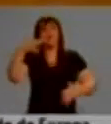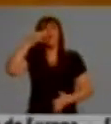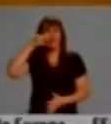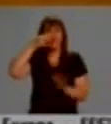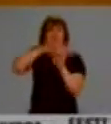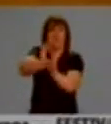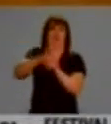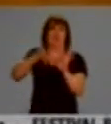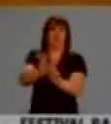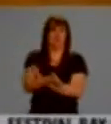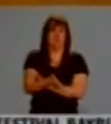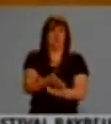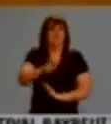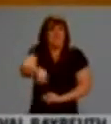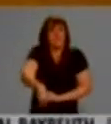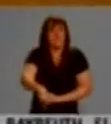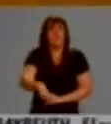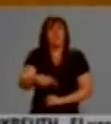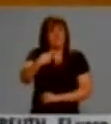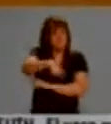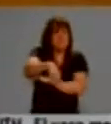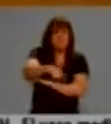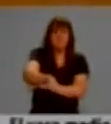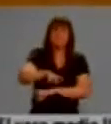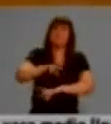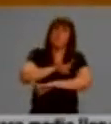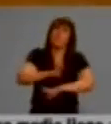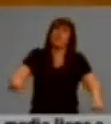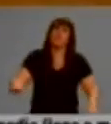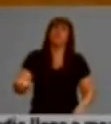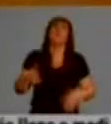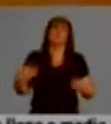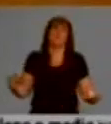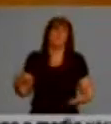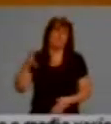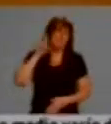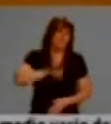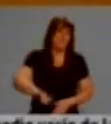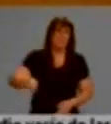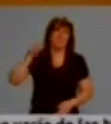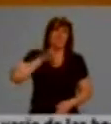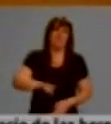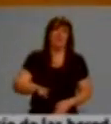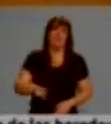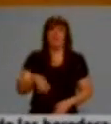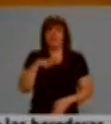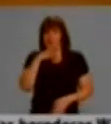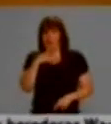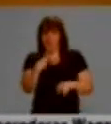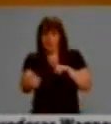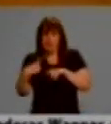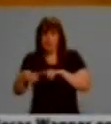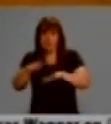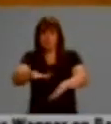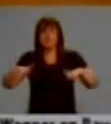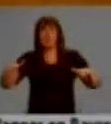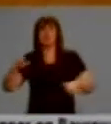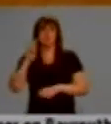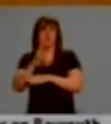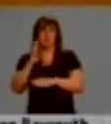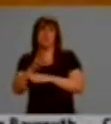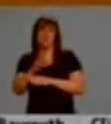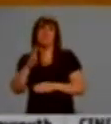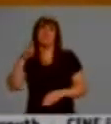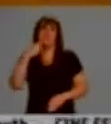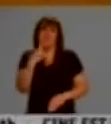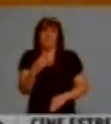verdad. Presidente, lo peor es la mentira. No decir la verdad en el Parlamento es algo